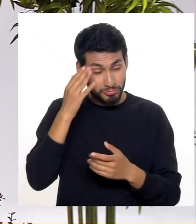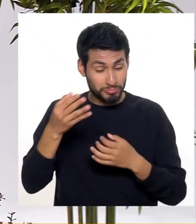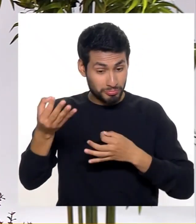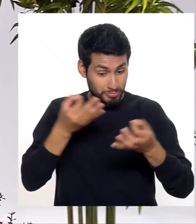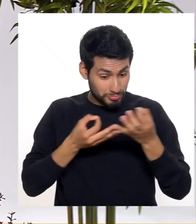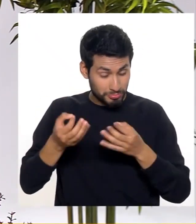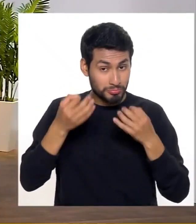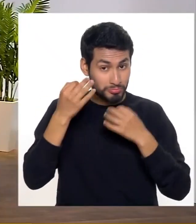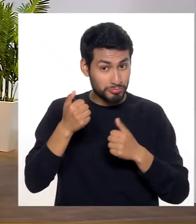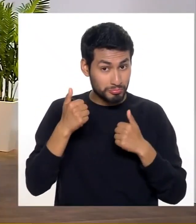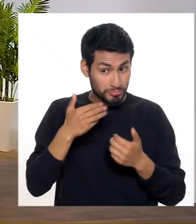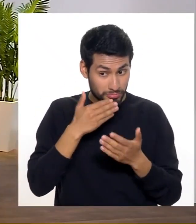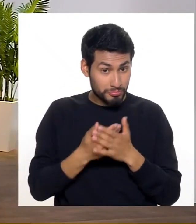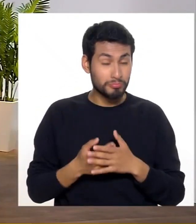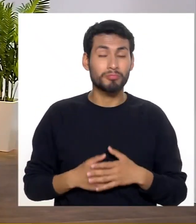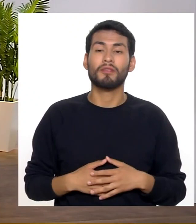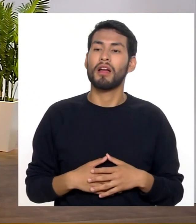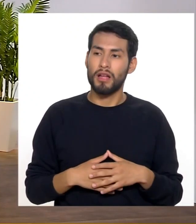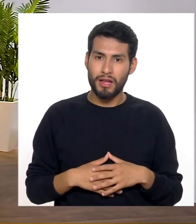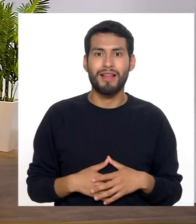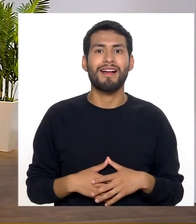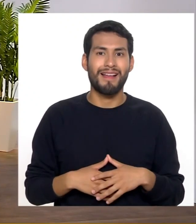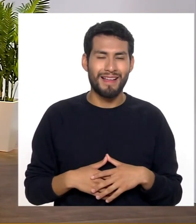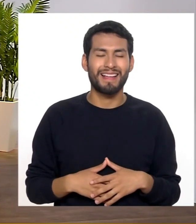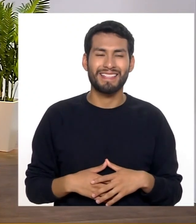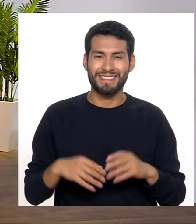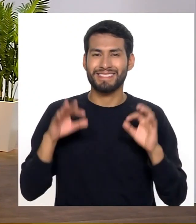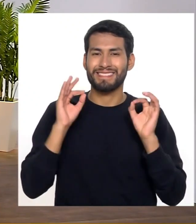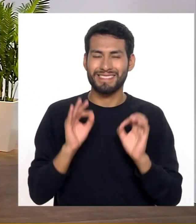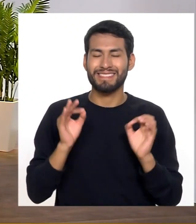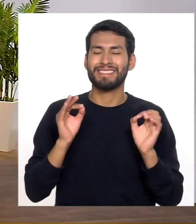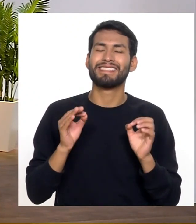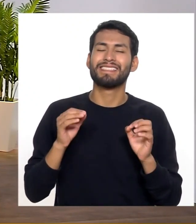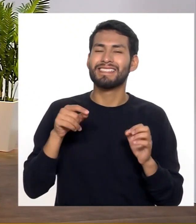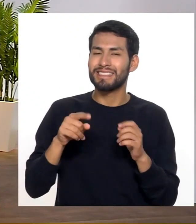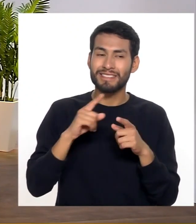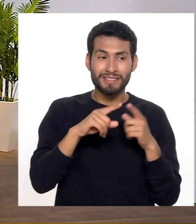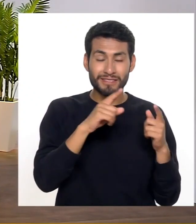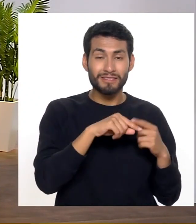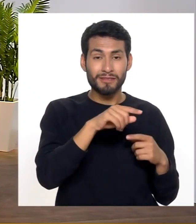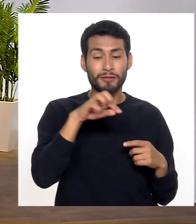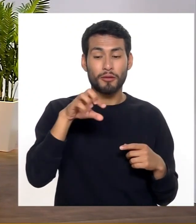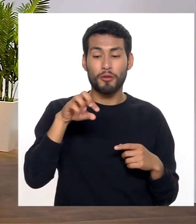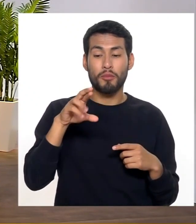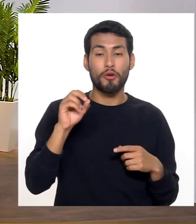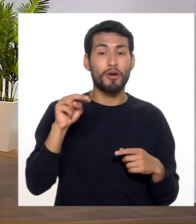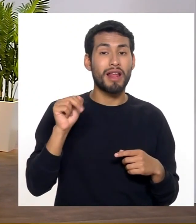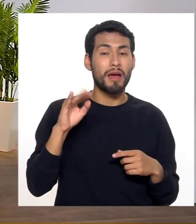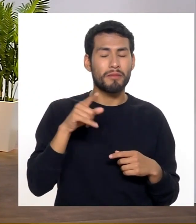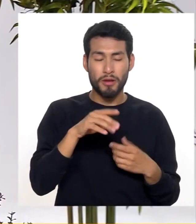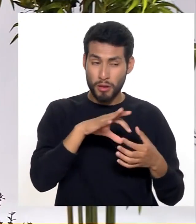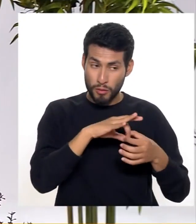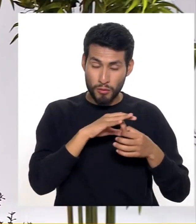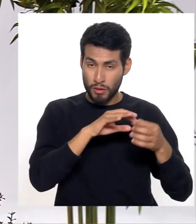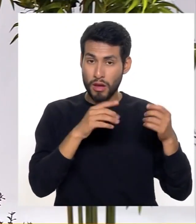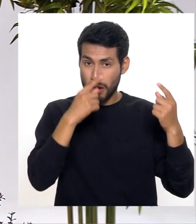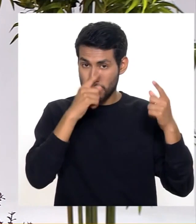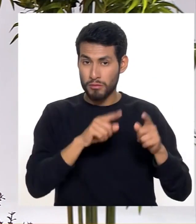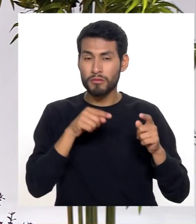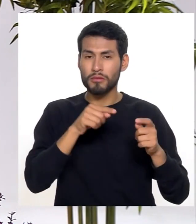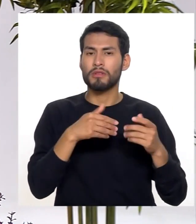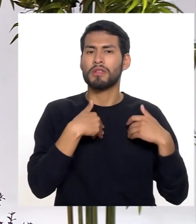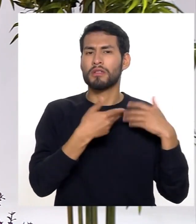habilidades blandas, entonces, a través de aliados como Pronavi, que nos dan